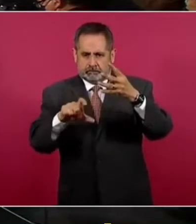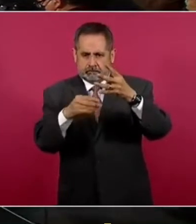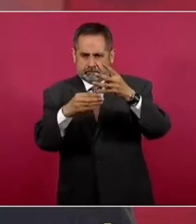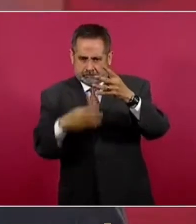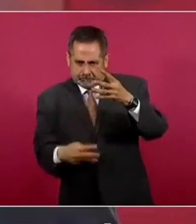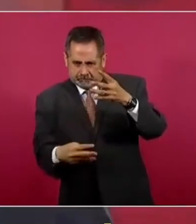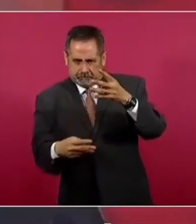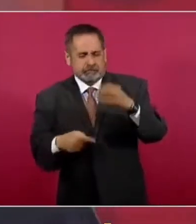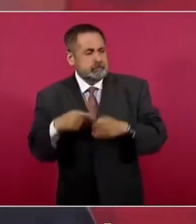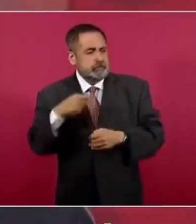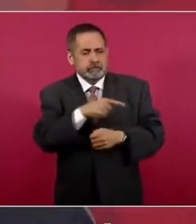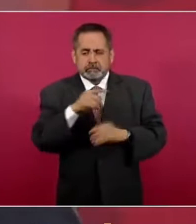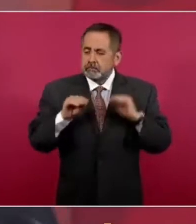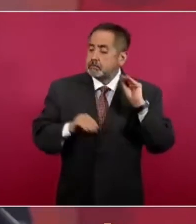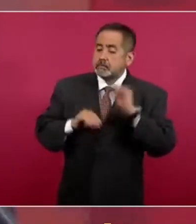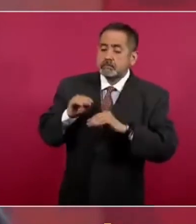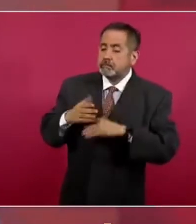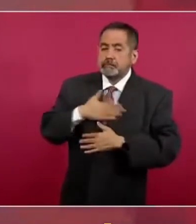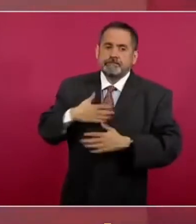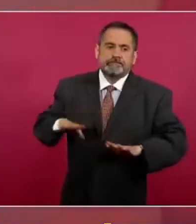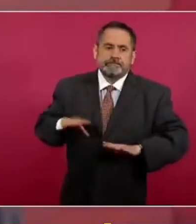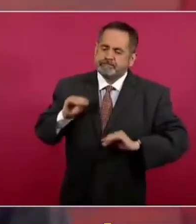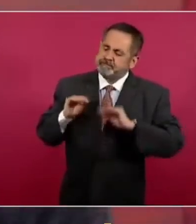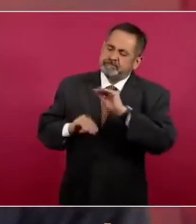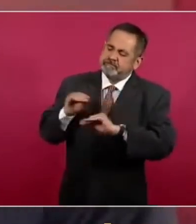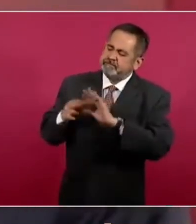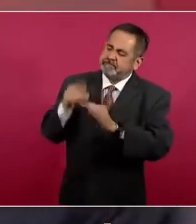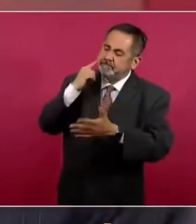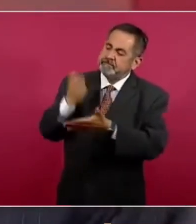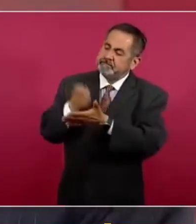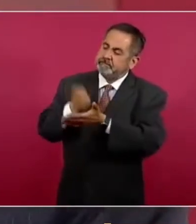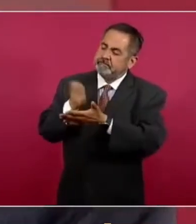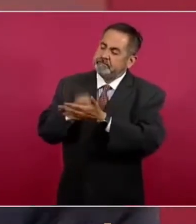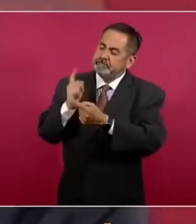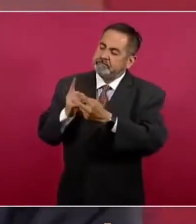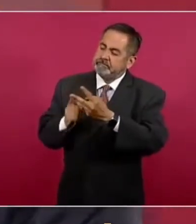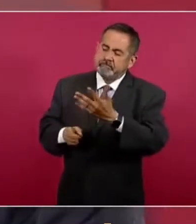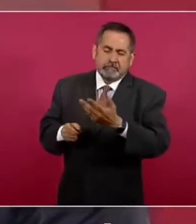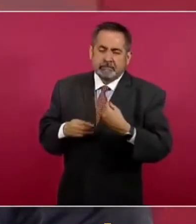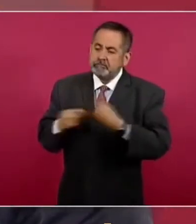sus intereses que